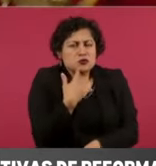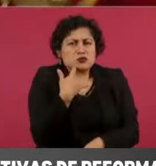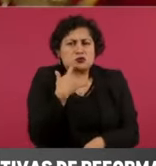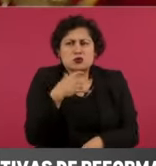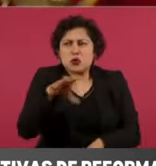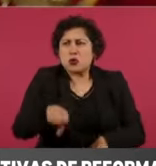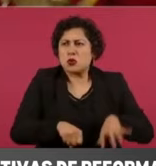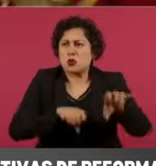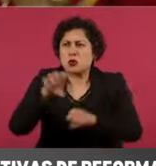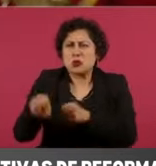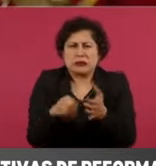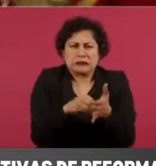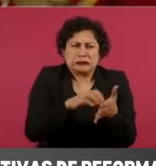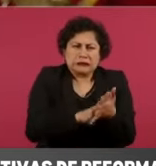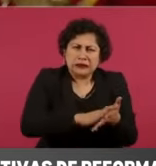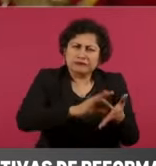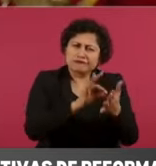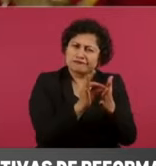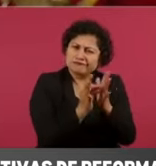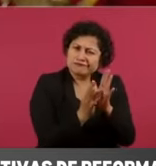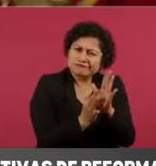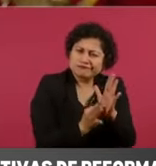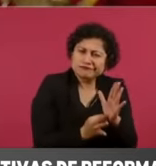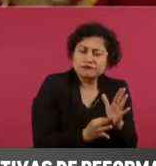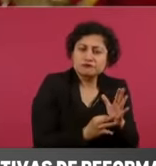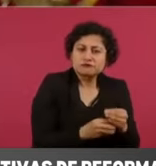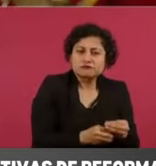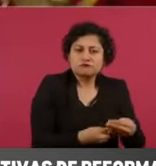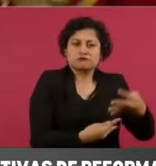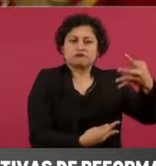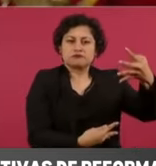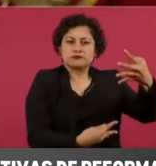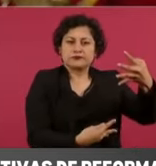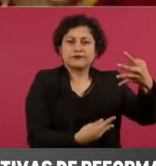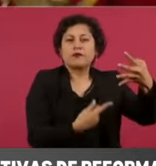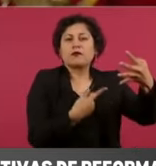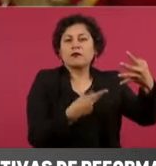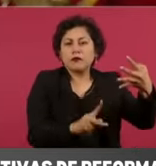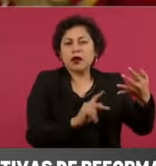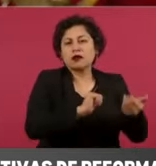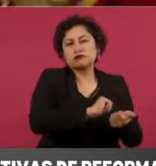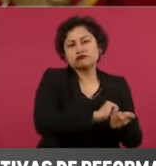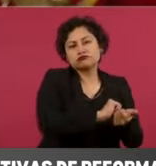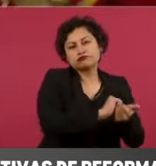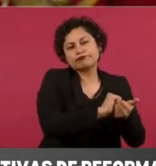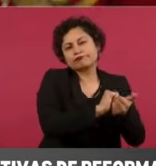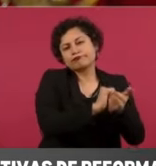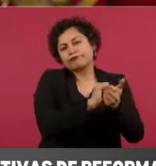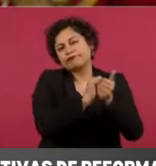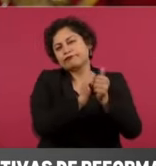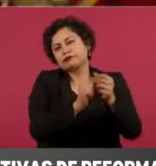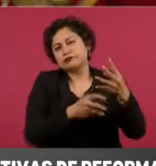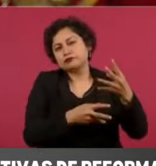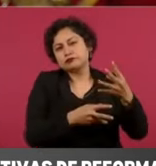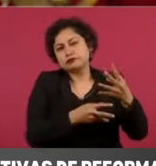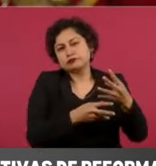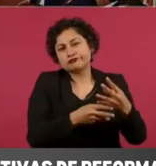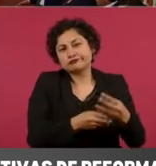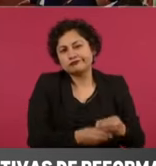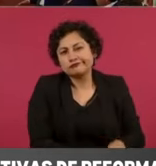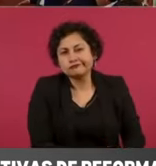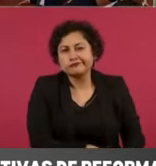de revolución, fueron perdiendo vigencia, en tanto que